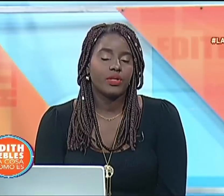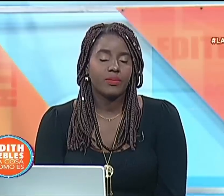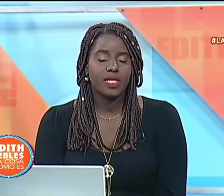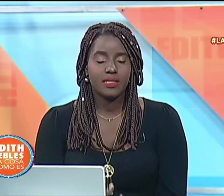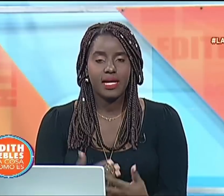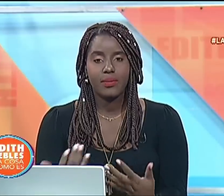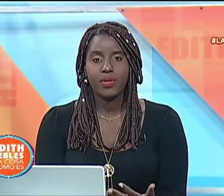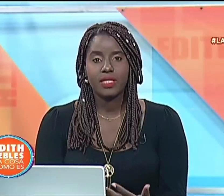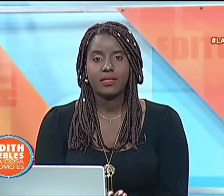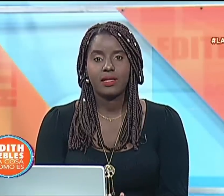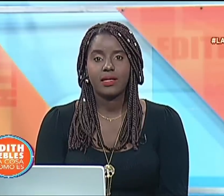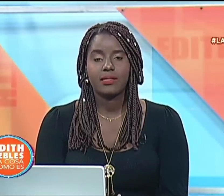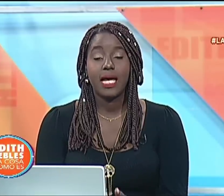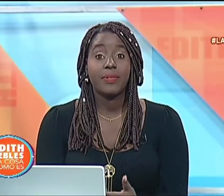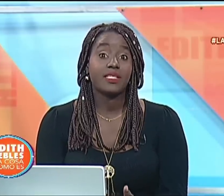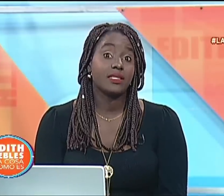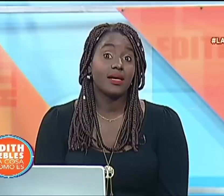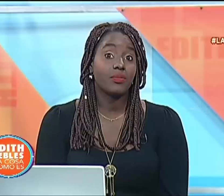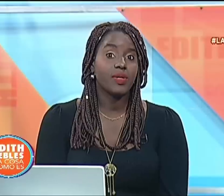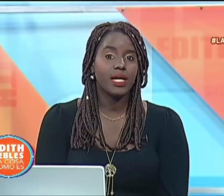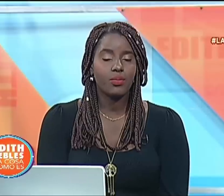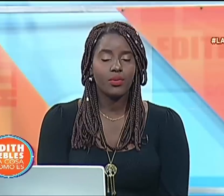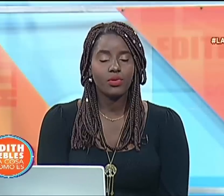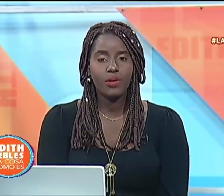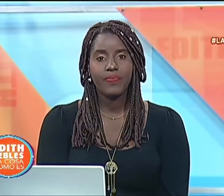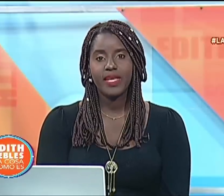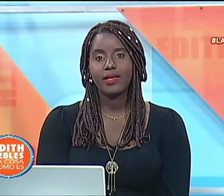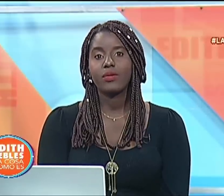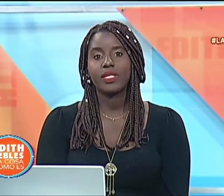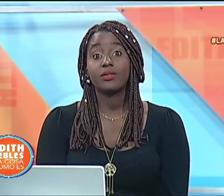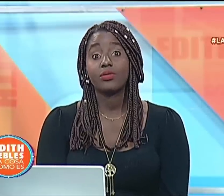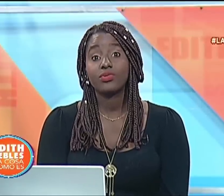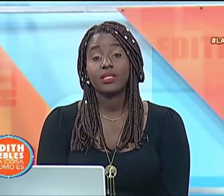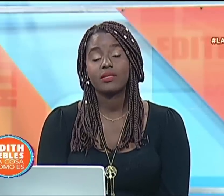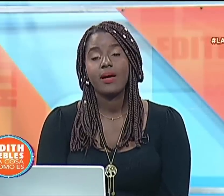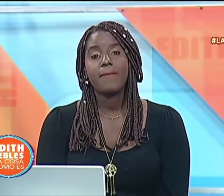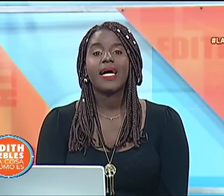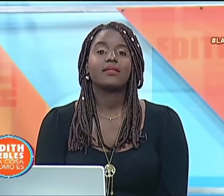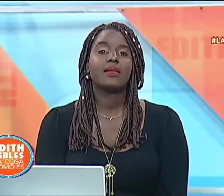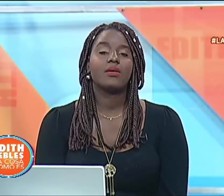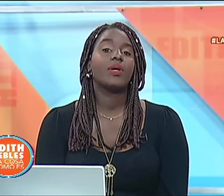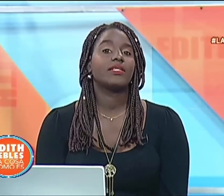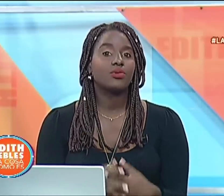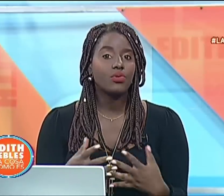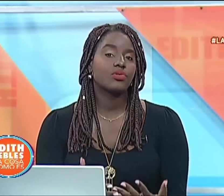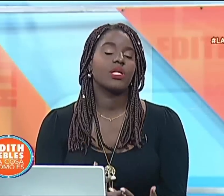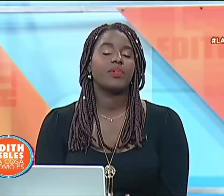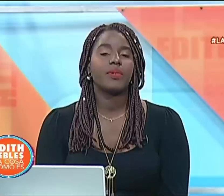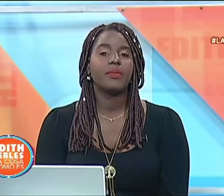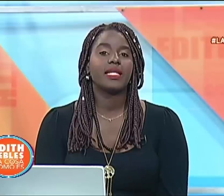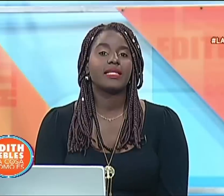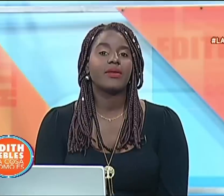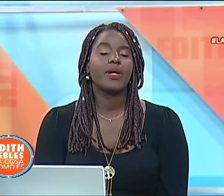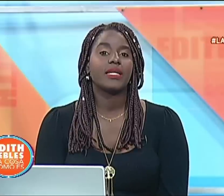instrumento de represalia. Pues ya el presidente de la República lo promulgó y quiero compartir con ustedes parte o el discurso del